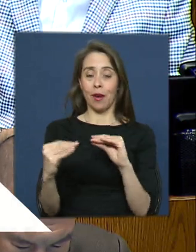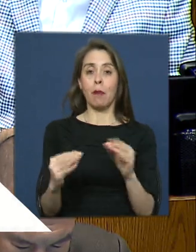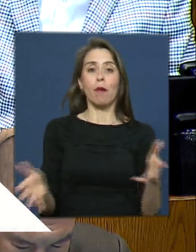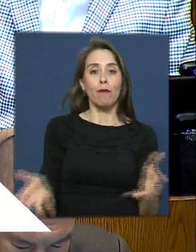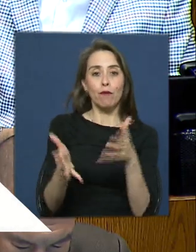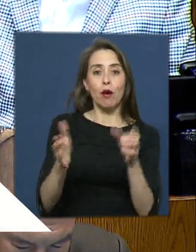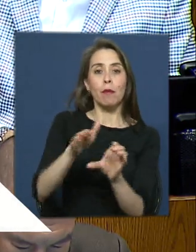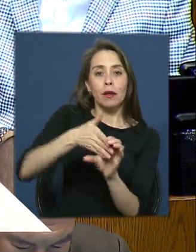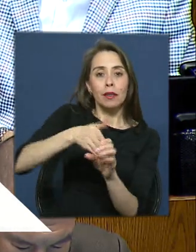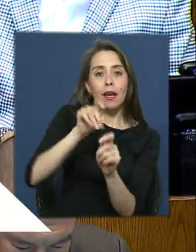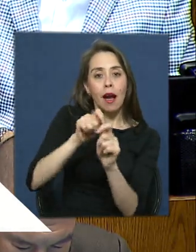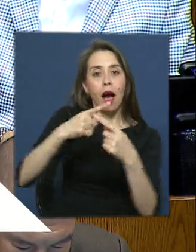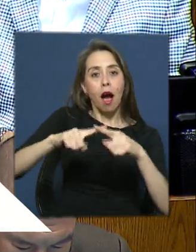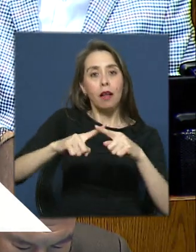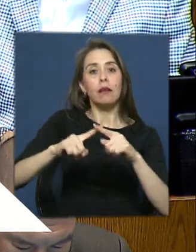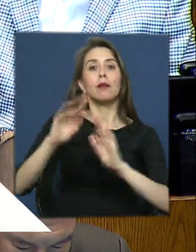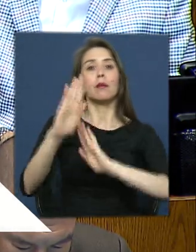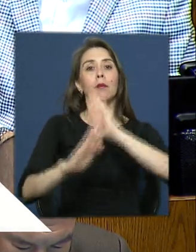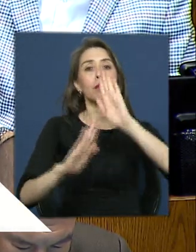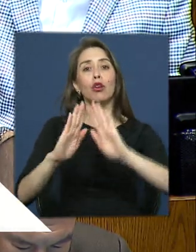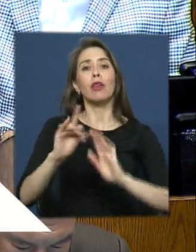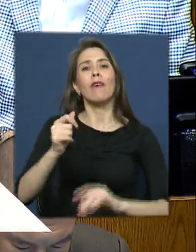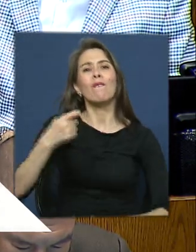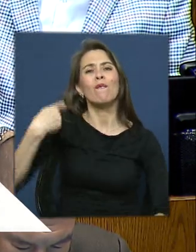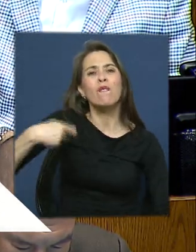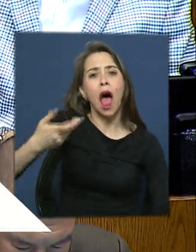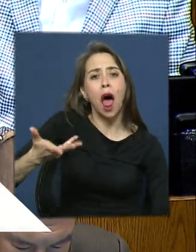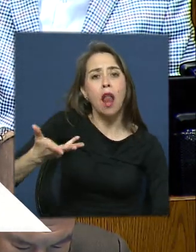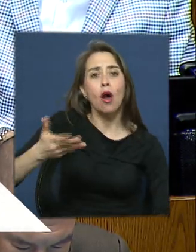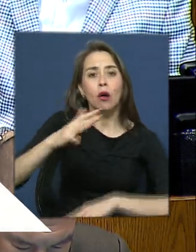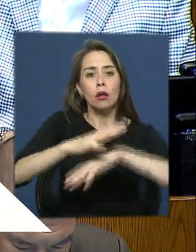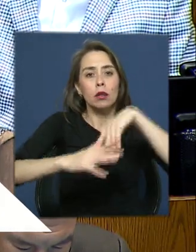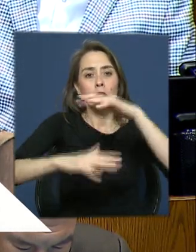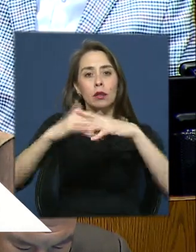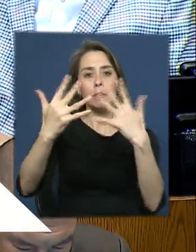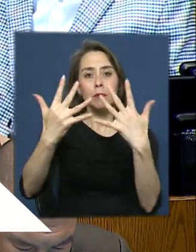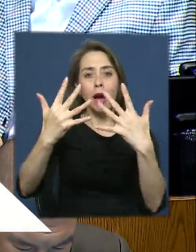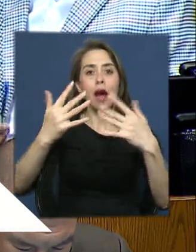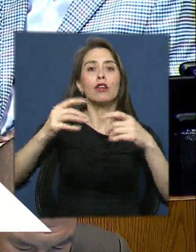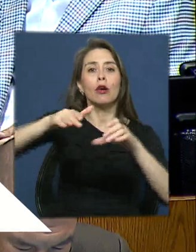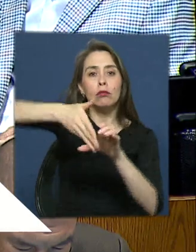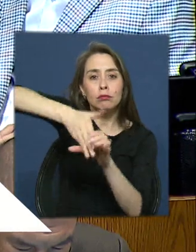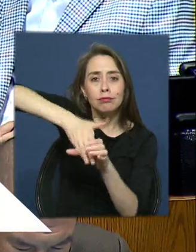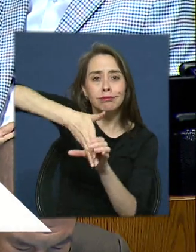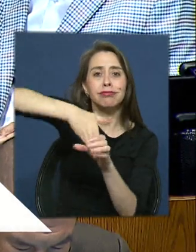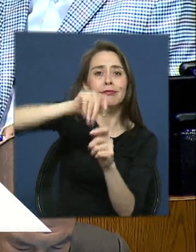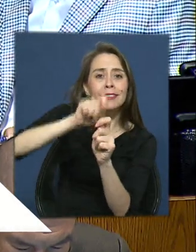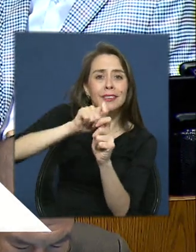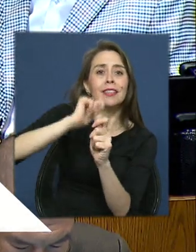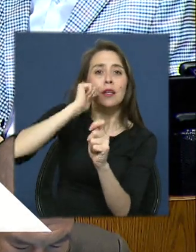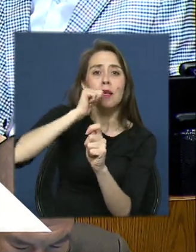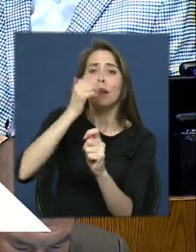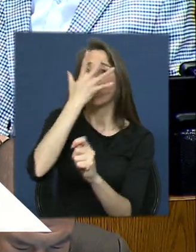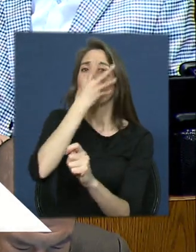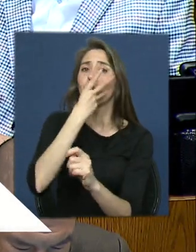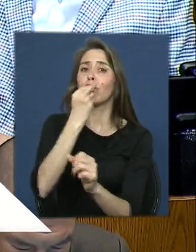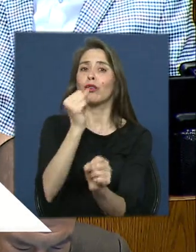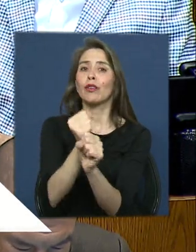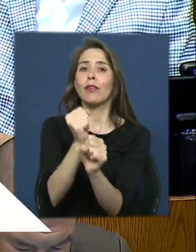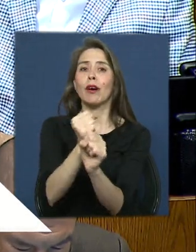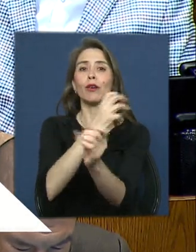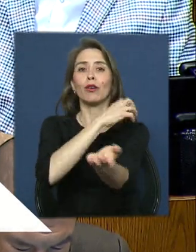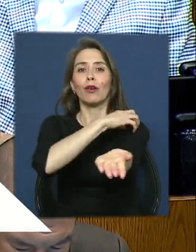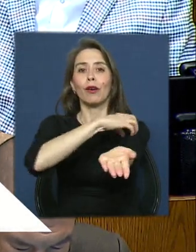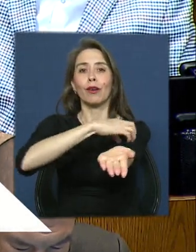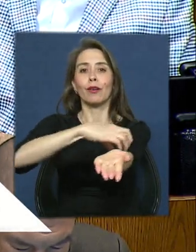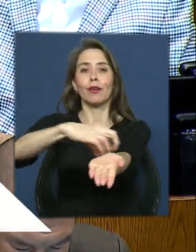la protección y la puesta en valor de las manos que realizan día a día un trabajo maravilloso a lo largo de todo